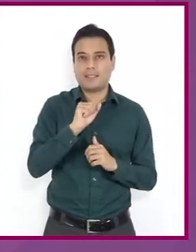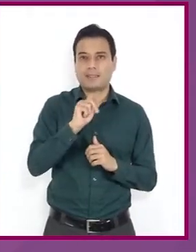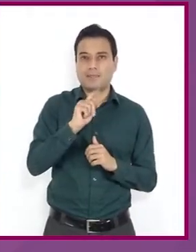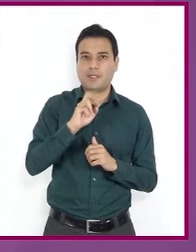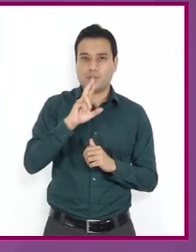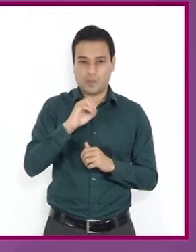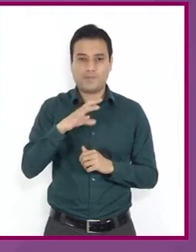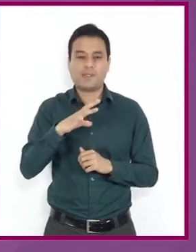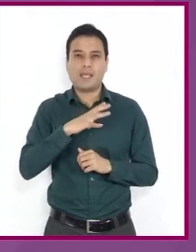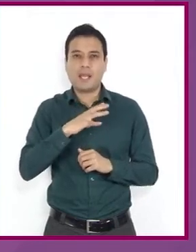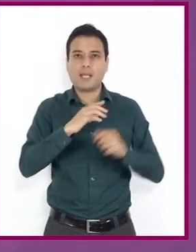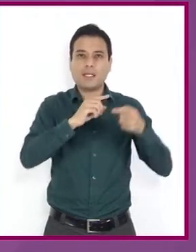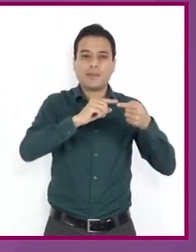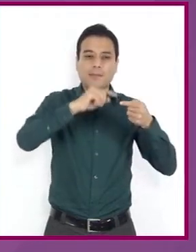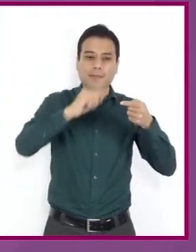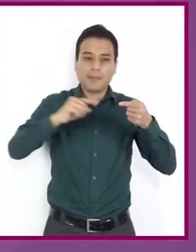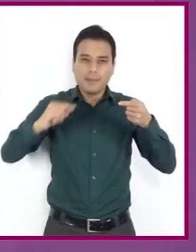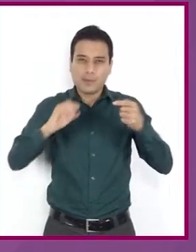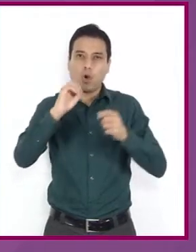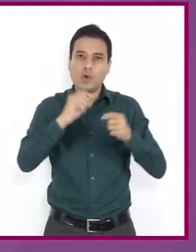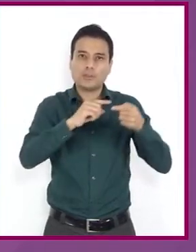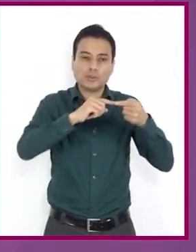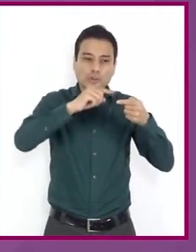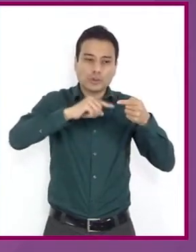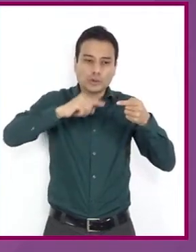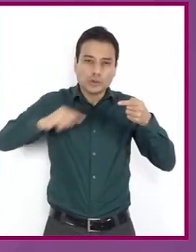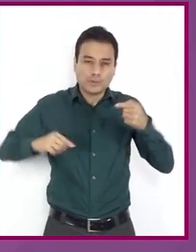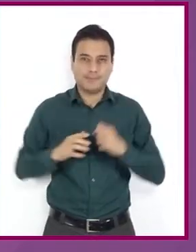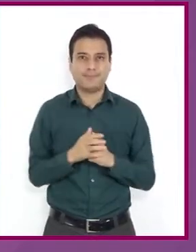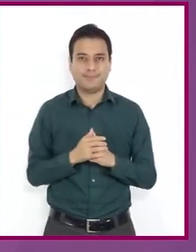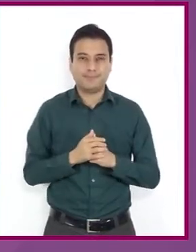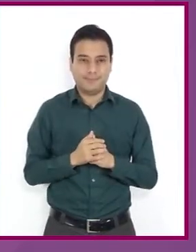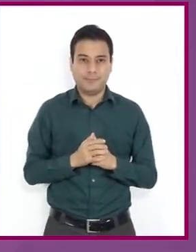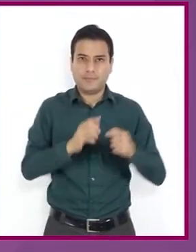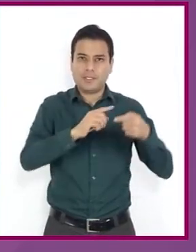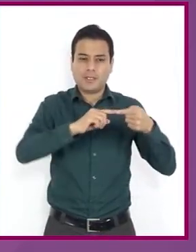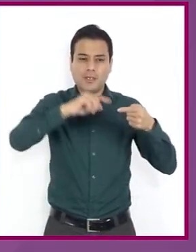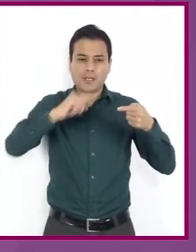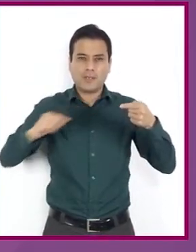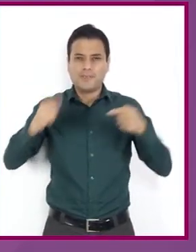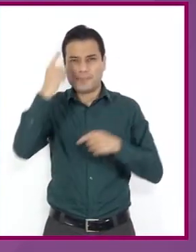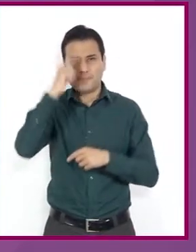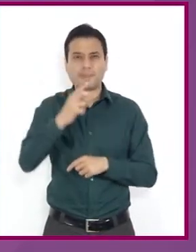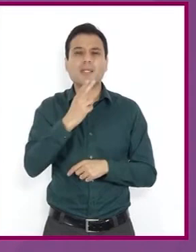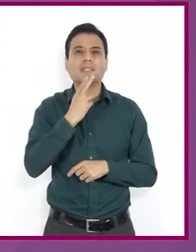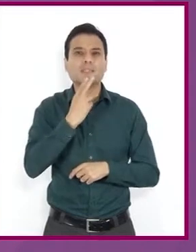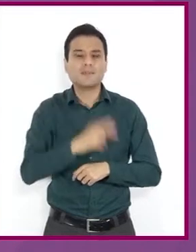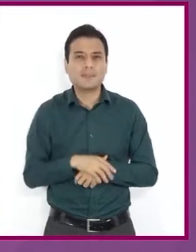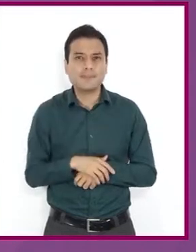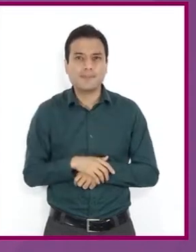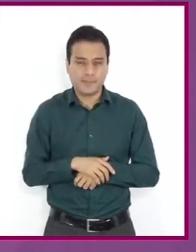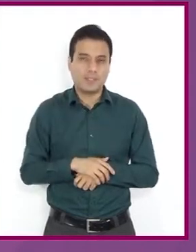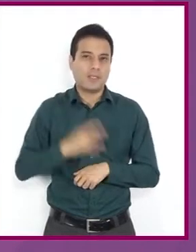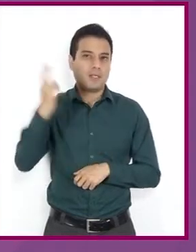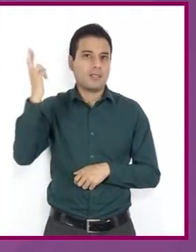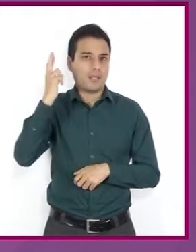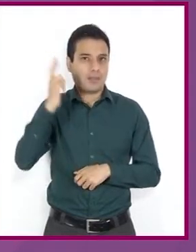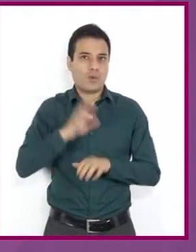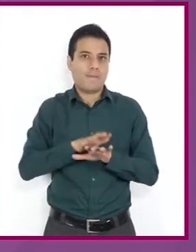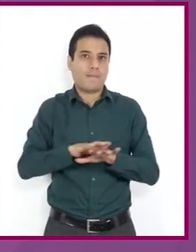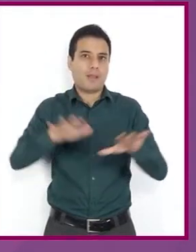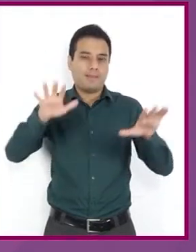más largas hasta las más cortas. Las ondas más largas se utilizan para las transmisiones